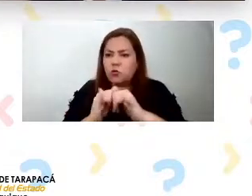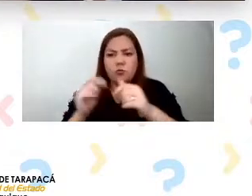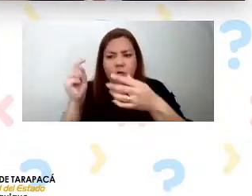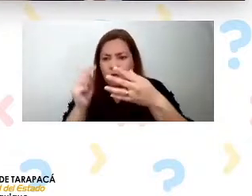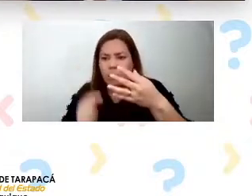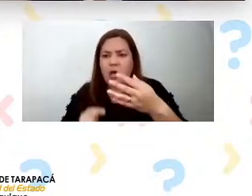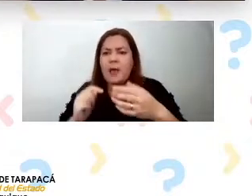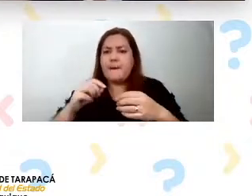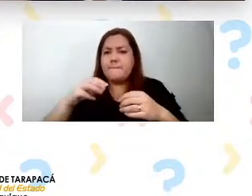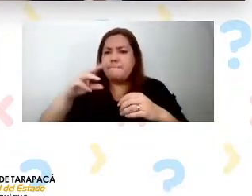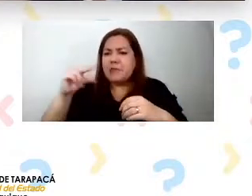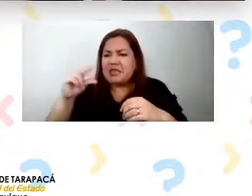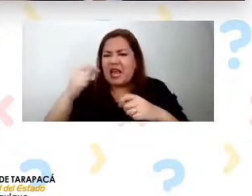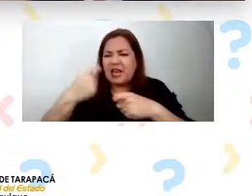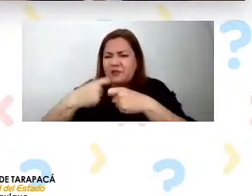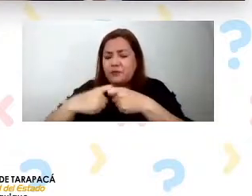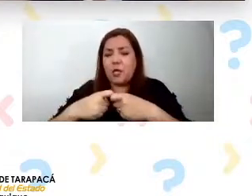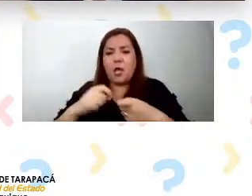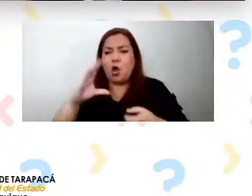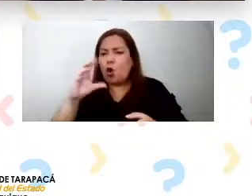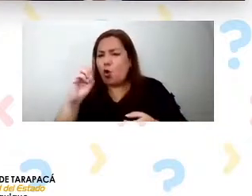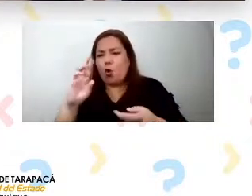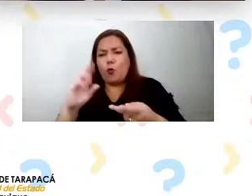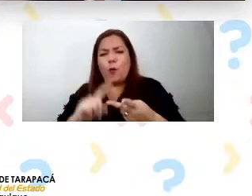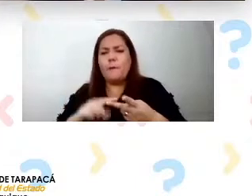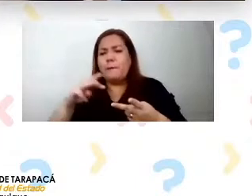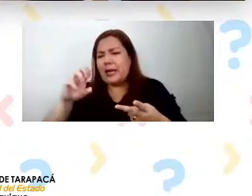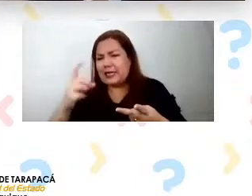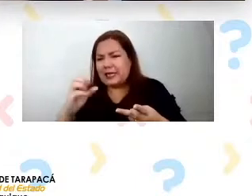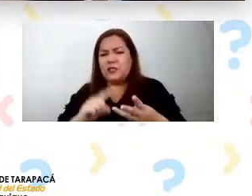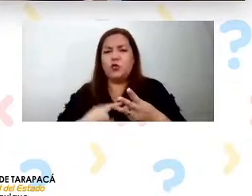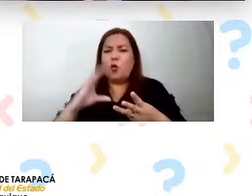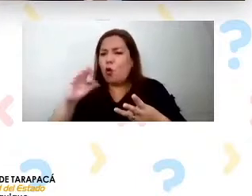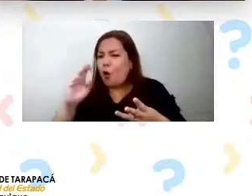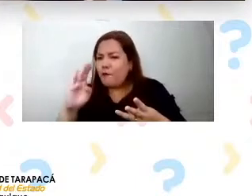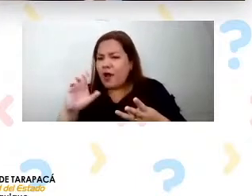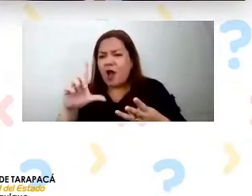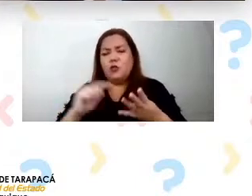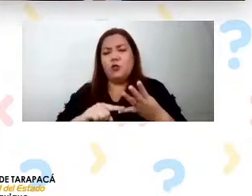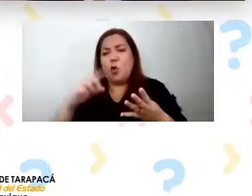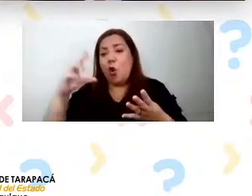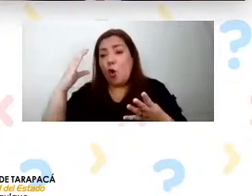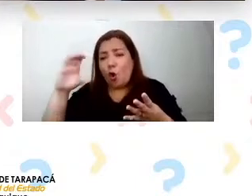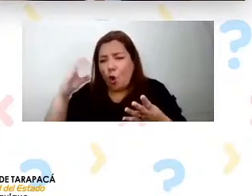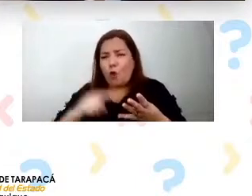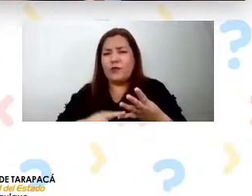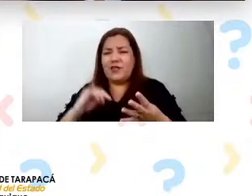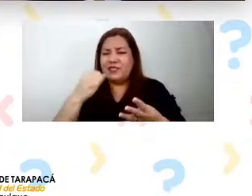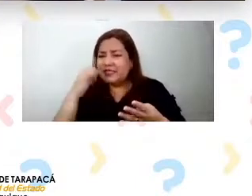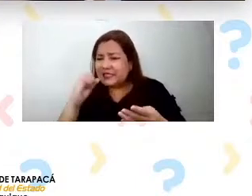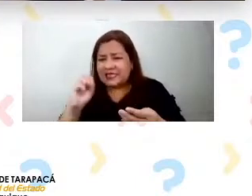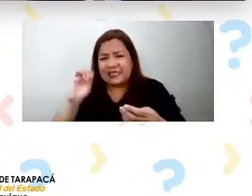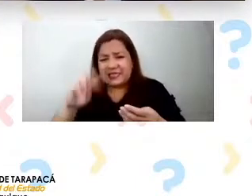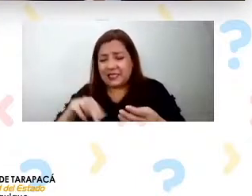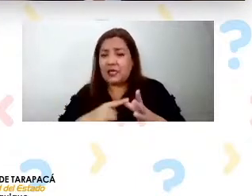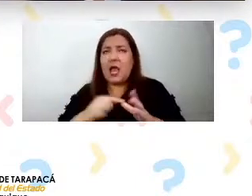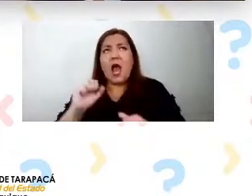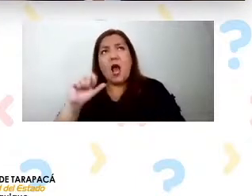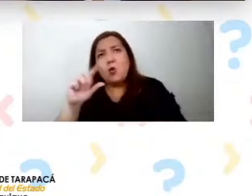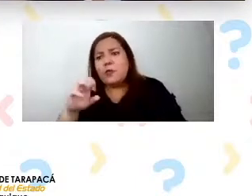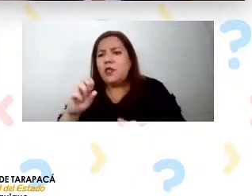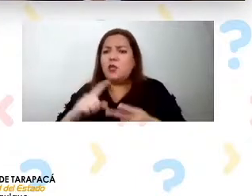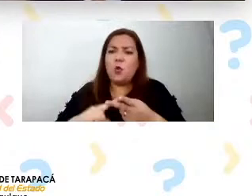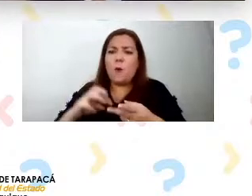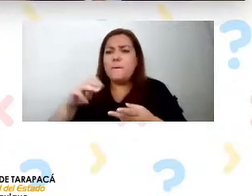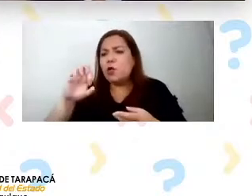cromo, el manganeso, el cobalto, el níquel, el cobre, el zinc, el aluminio, el mercurio,